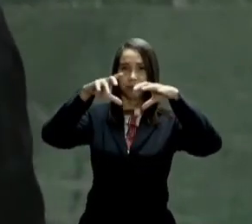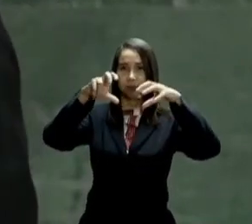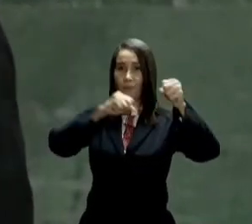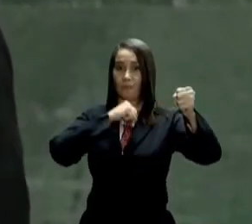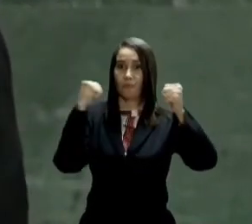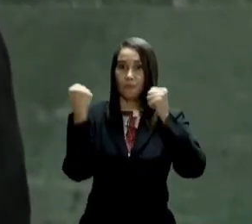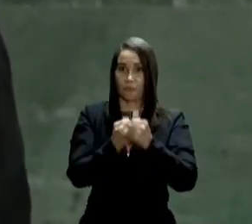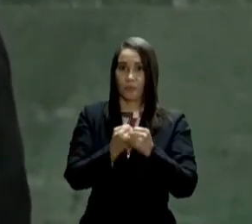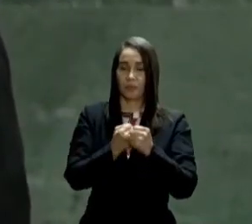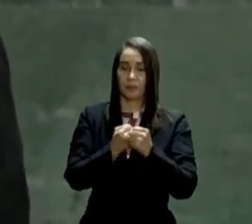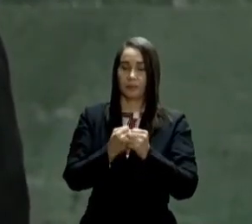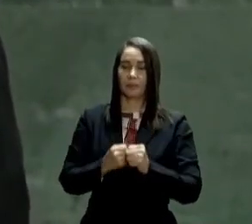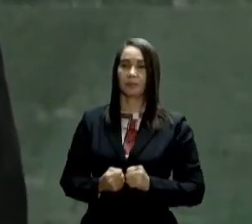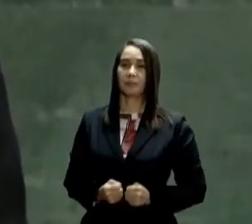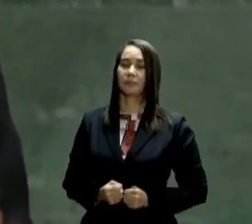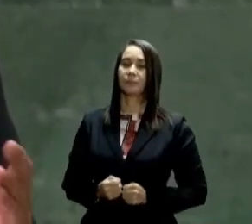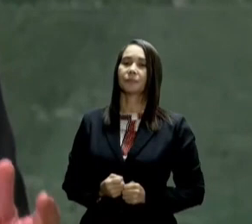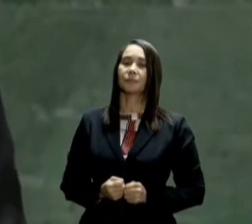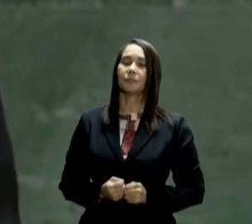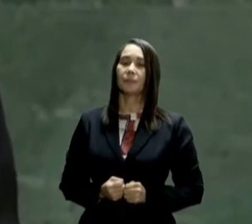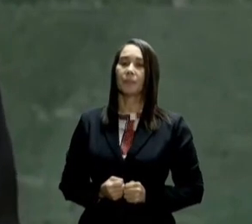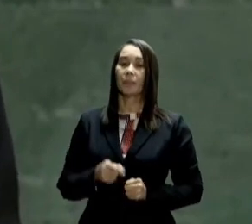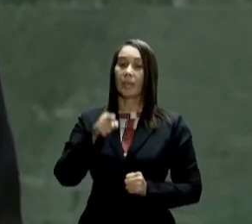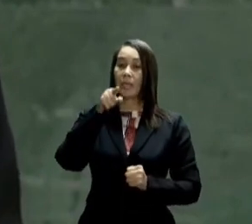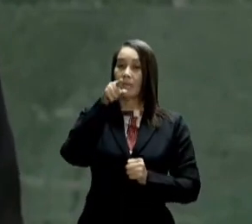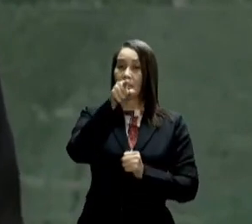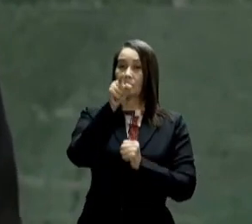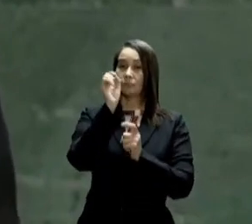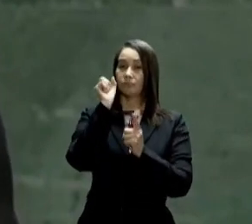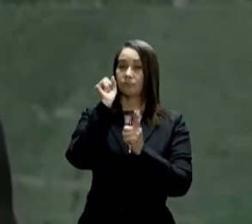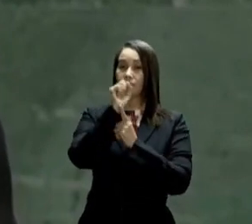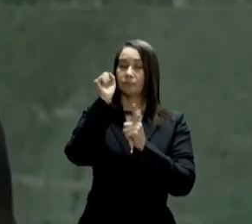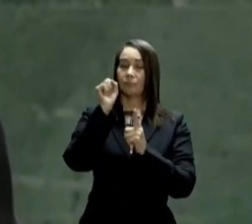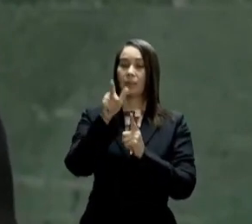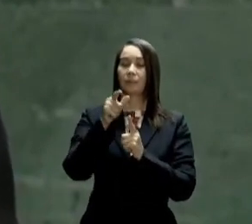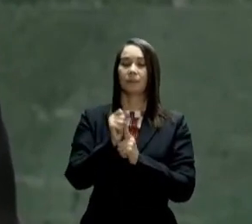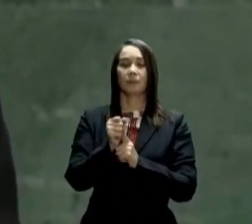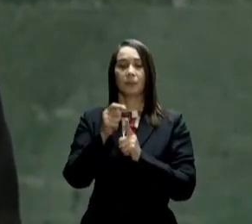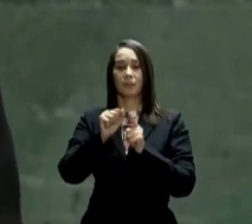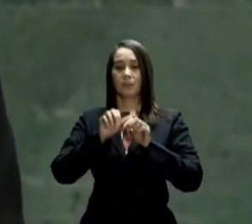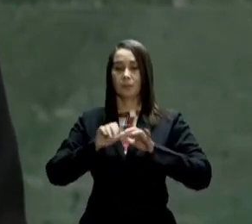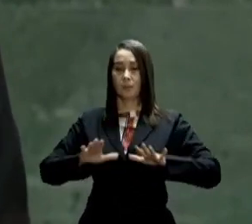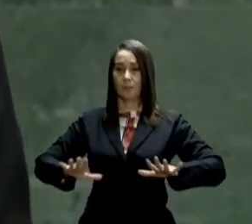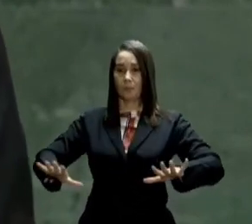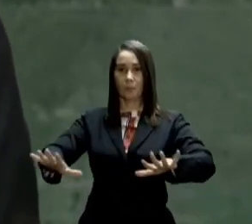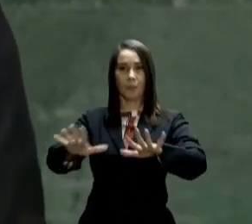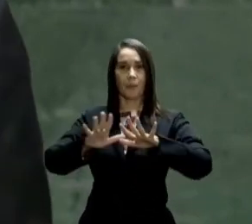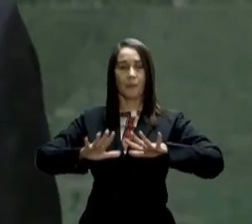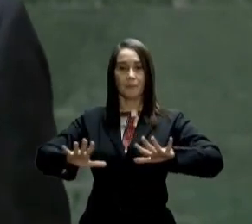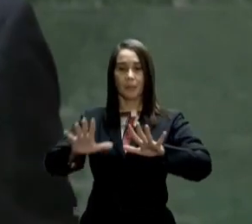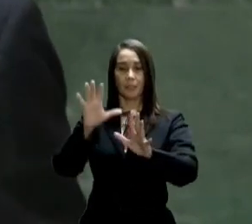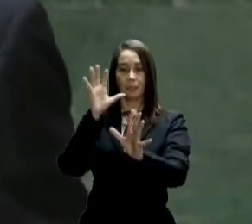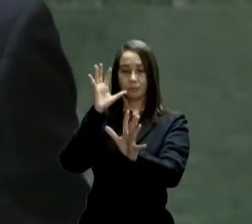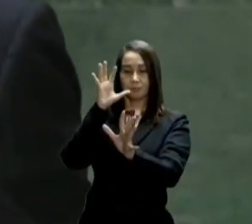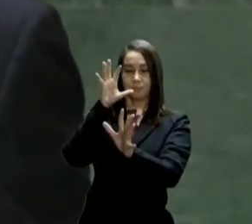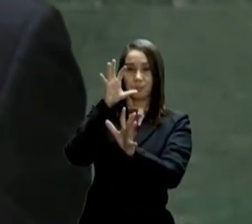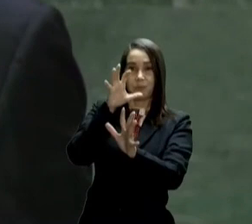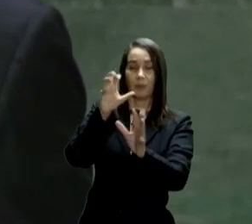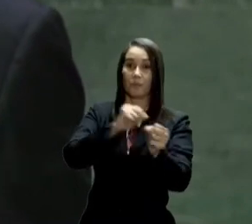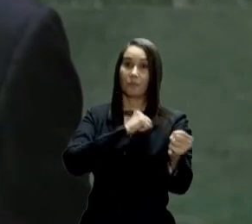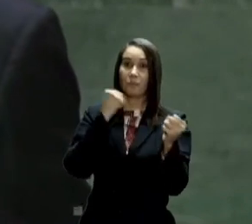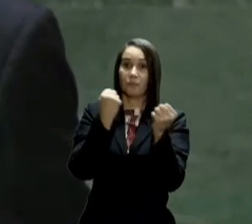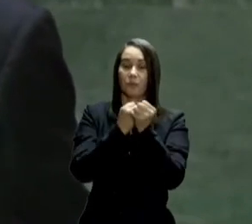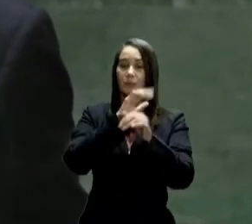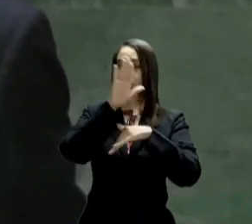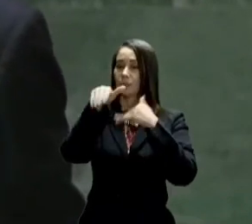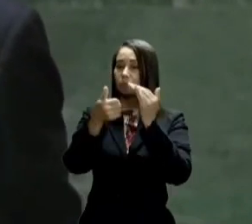extremos, entre otros. Estos impactos han generado un pasivo ambiental que amenaza fuertemente todo